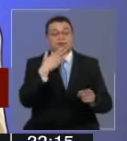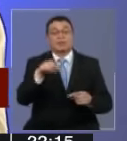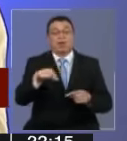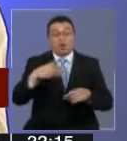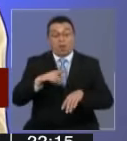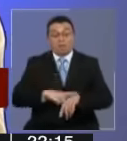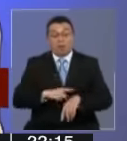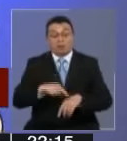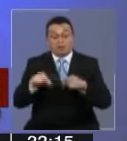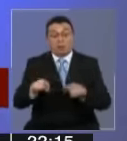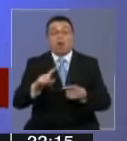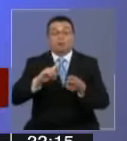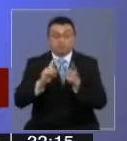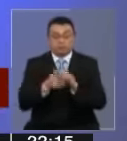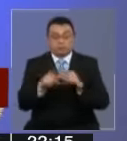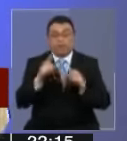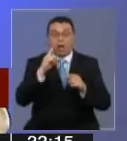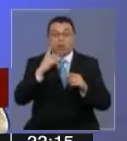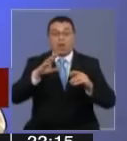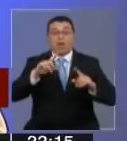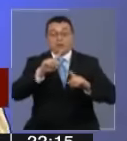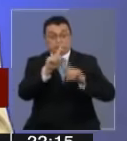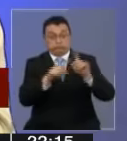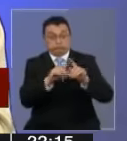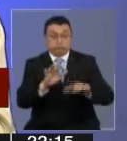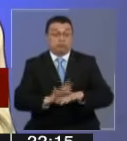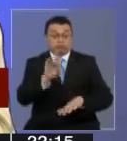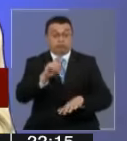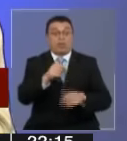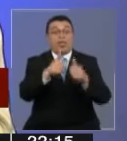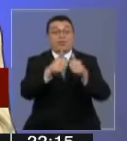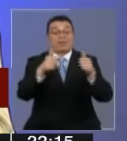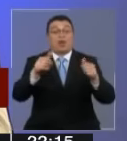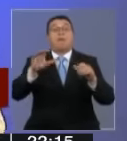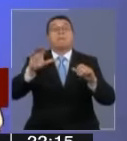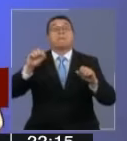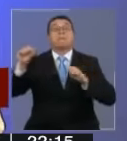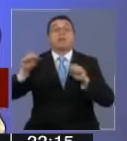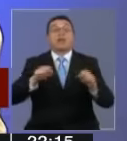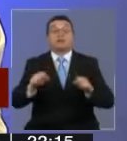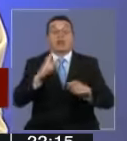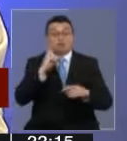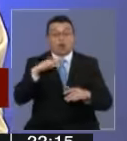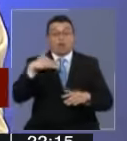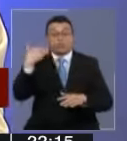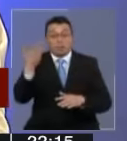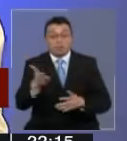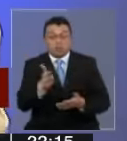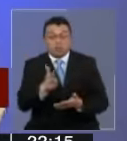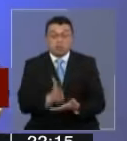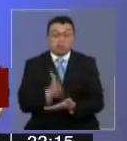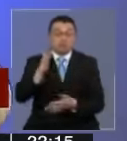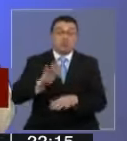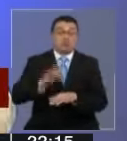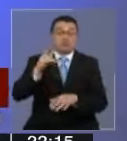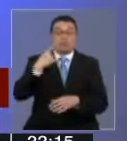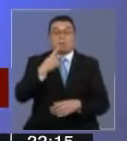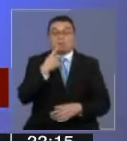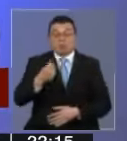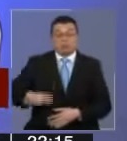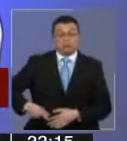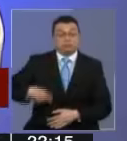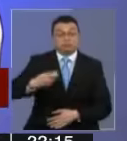cual se radicalizan las posturas, recién cuando hay una reacción mínima por parte de la autoridad política. Y si no hay una radicalización después de la frase de la billetera